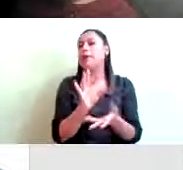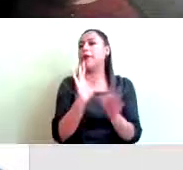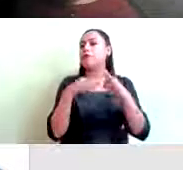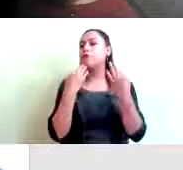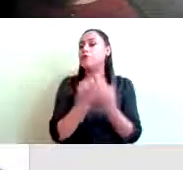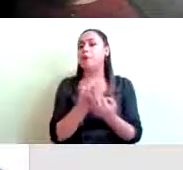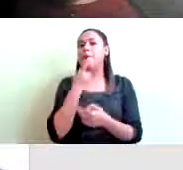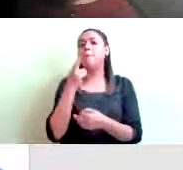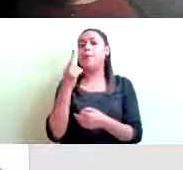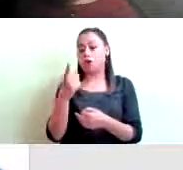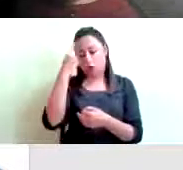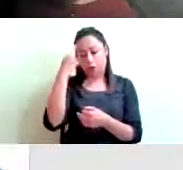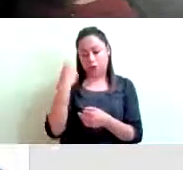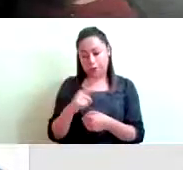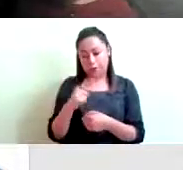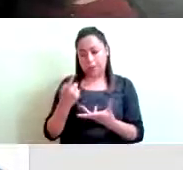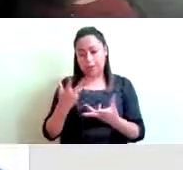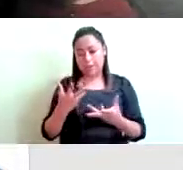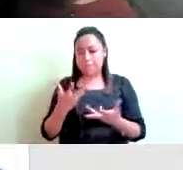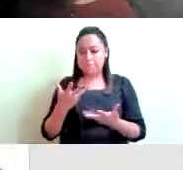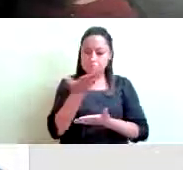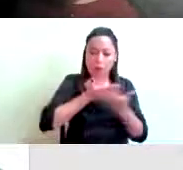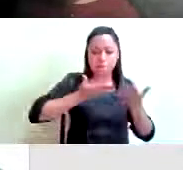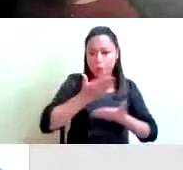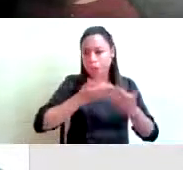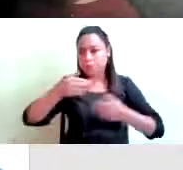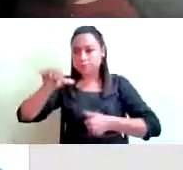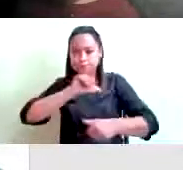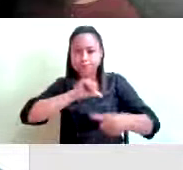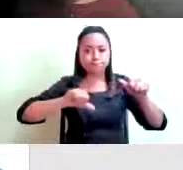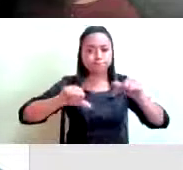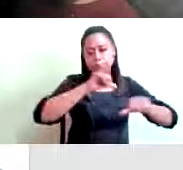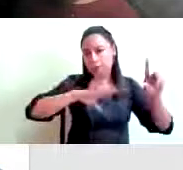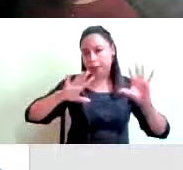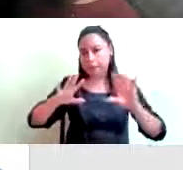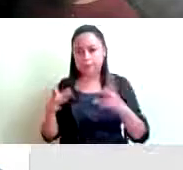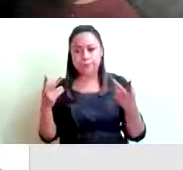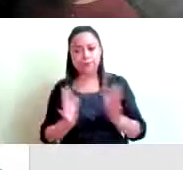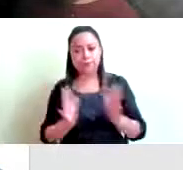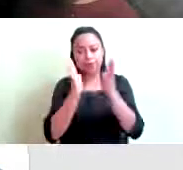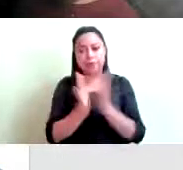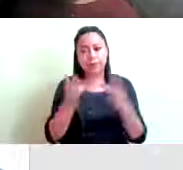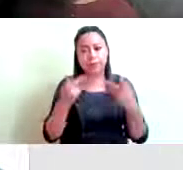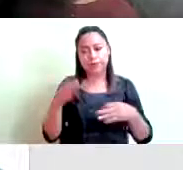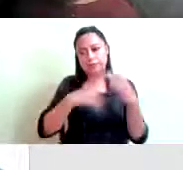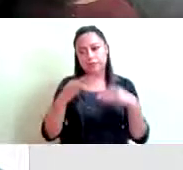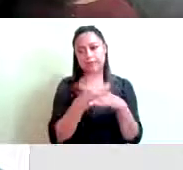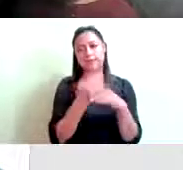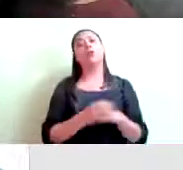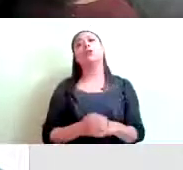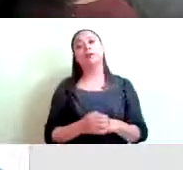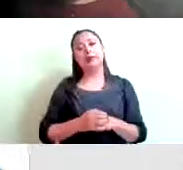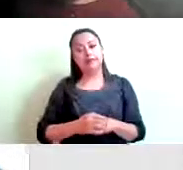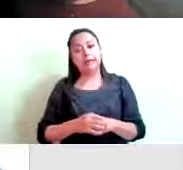manera posible, con la mejor dinámica de participación que tendría que consensarse desde un inicio con